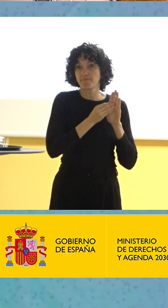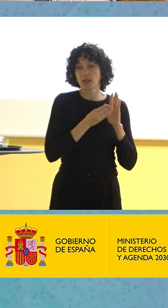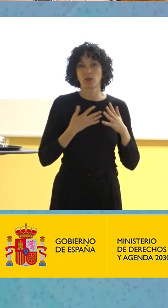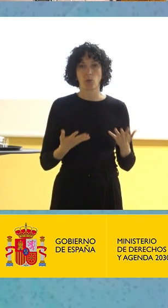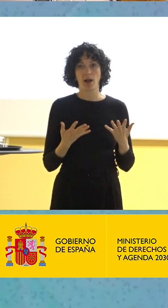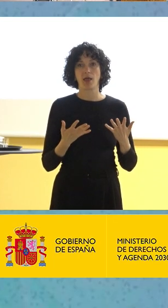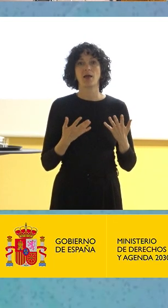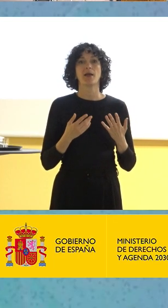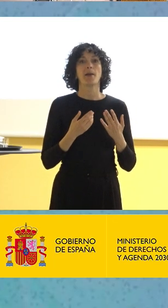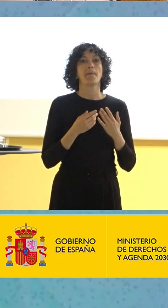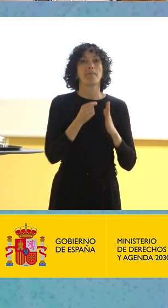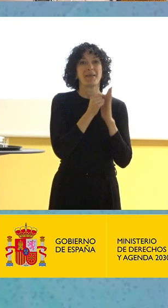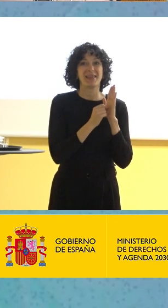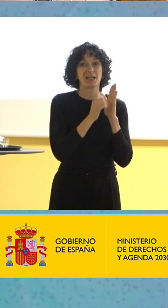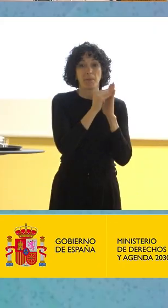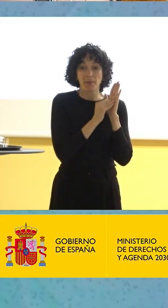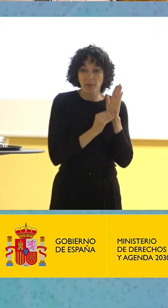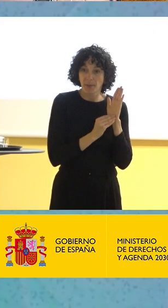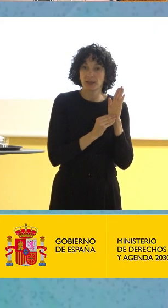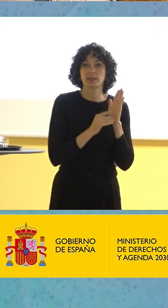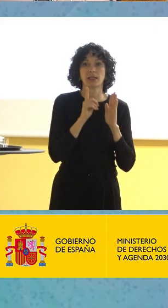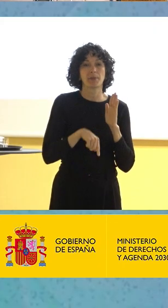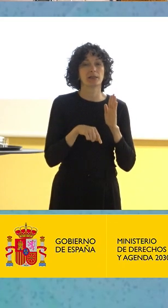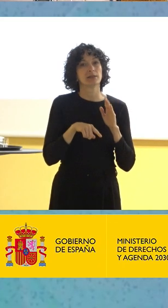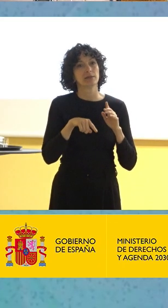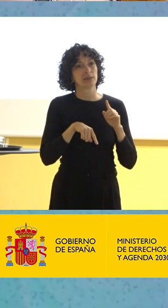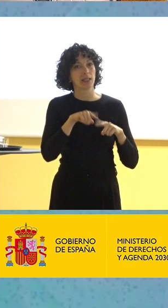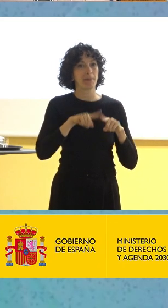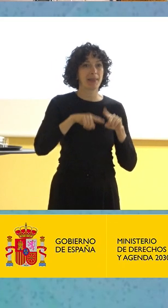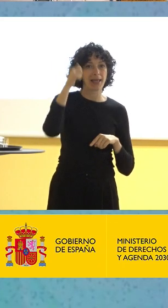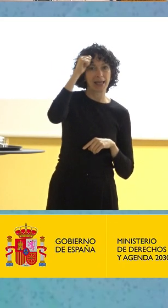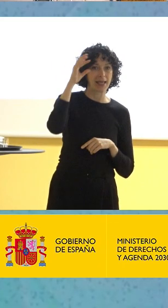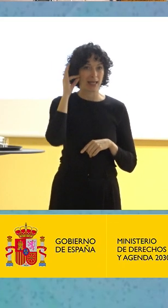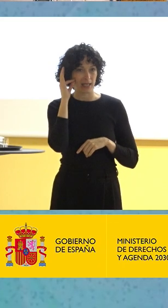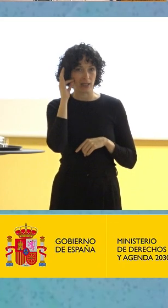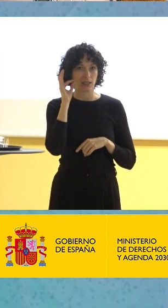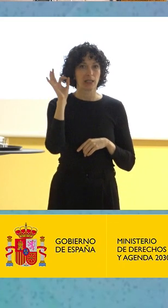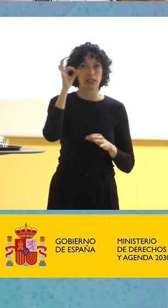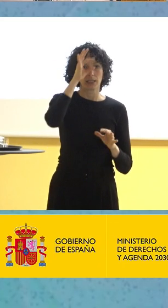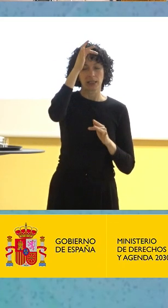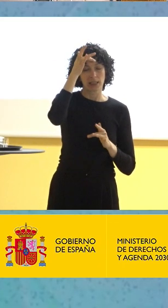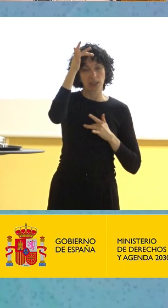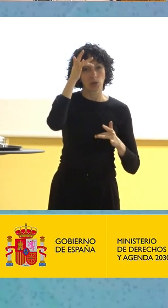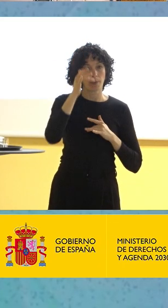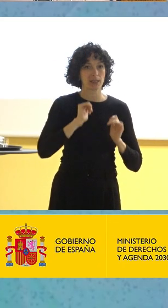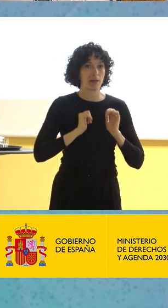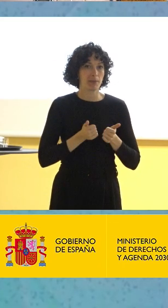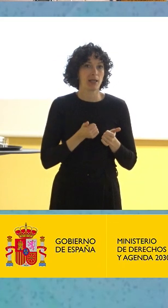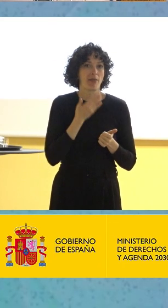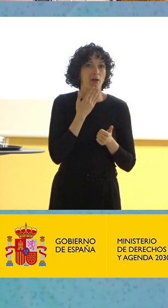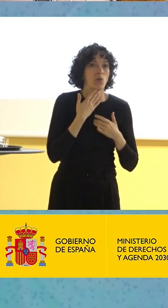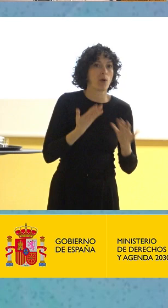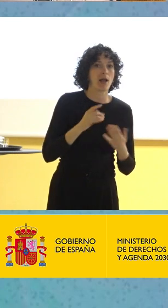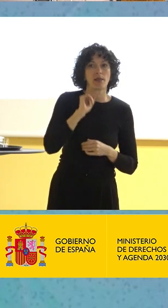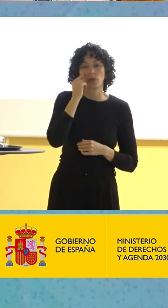número de medidas adicionales conforme a la perspectiva de género, ¿no? Pues la edad promedio de inicio de síntomas, o el diagnóstico,